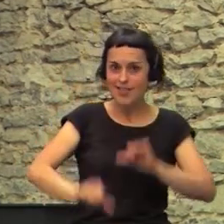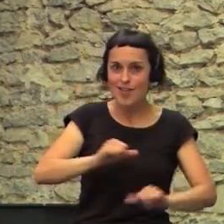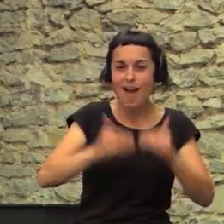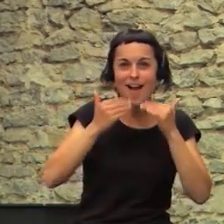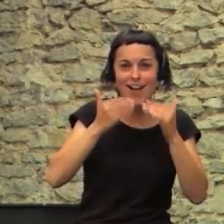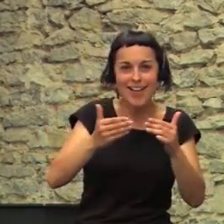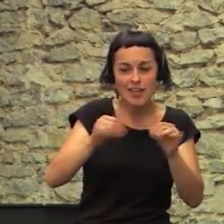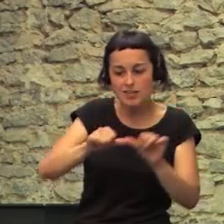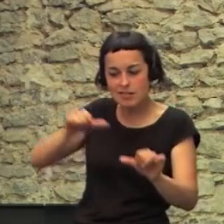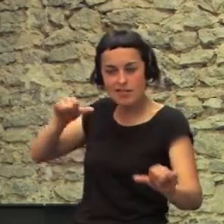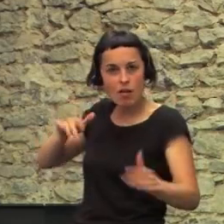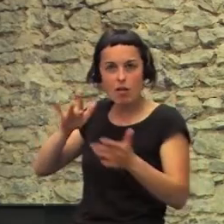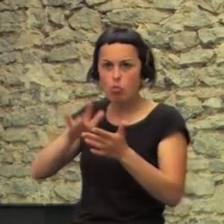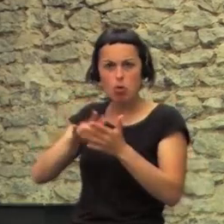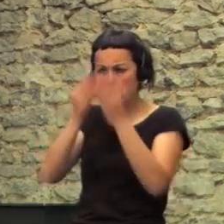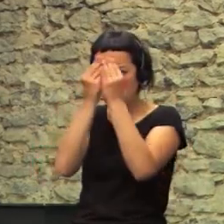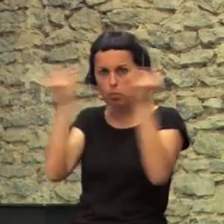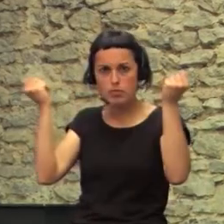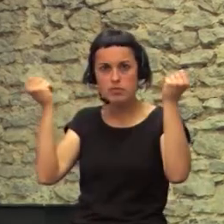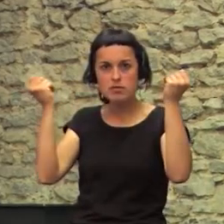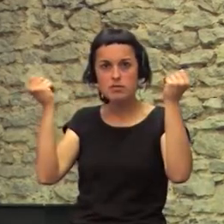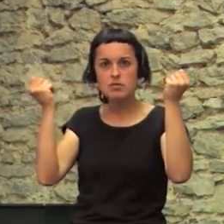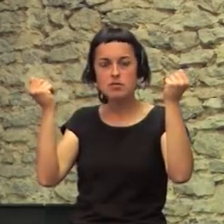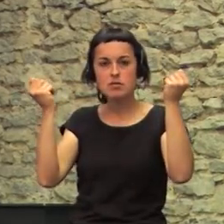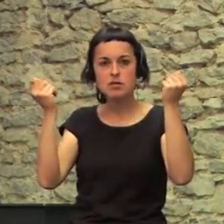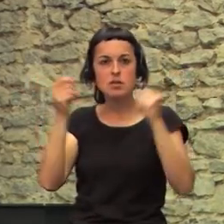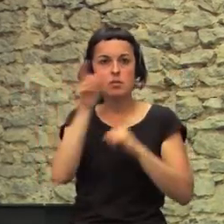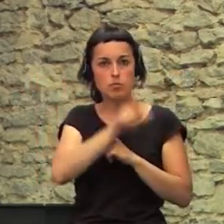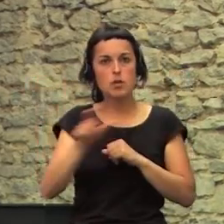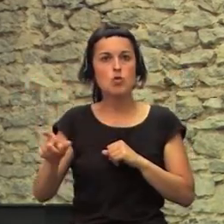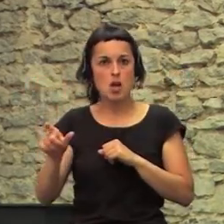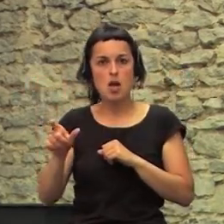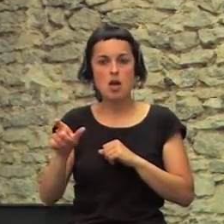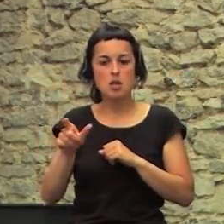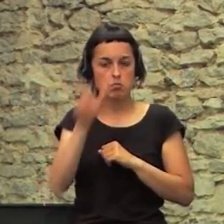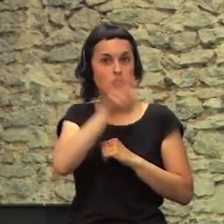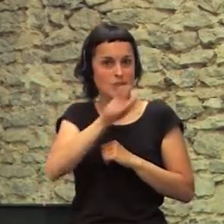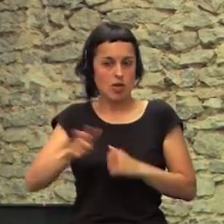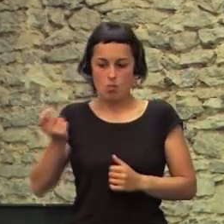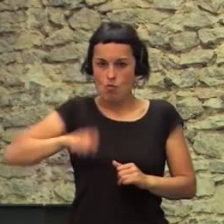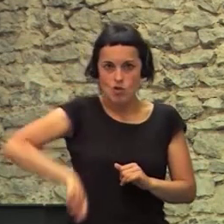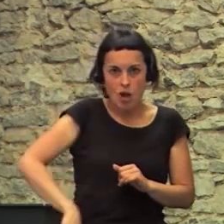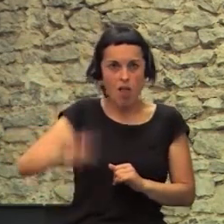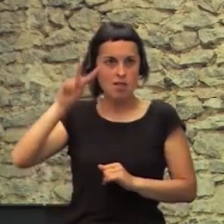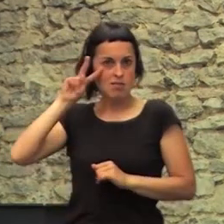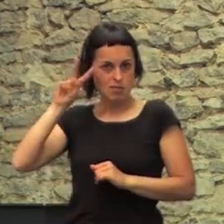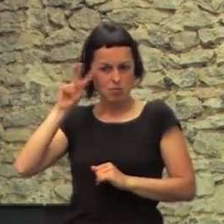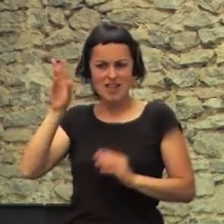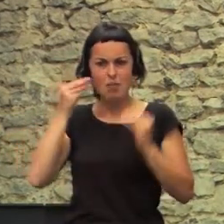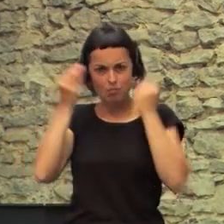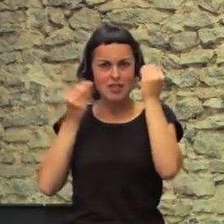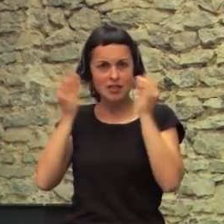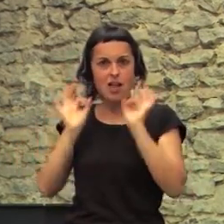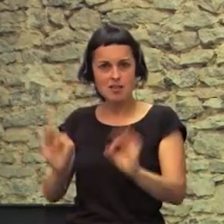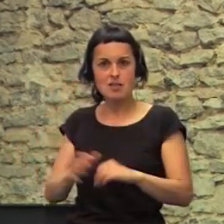lo que ha ocurrido anteriormente. Todavía eso está ahí en la mente de mucha gente experta, profesionales expertos que trabajan en